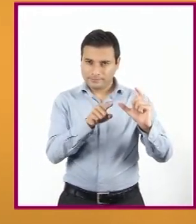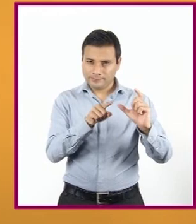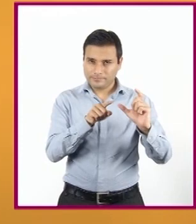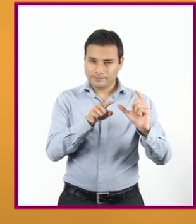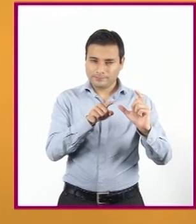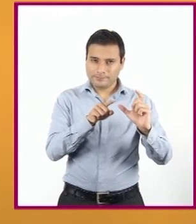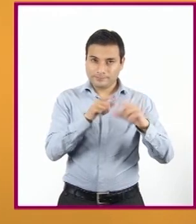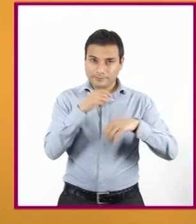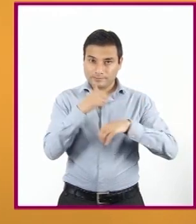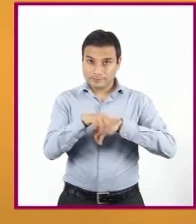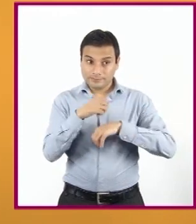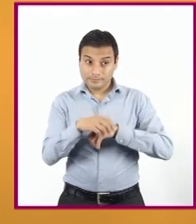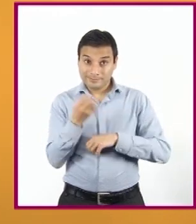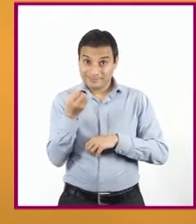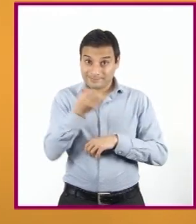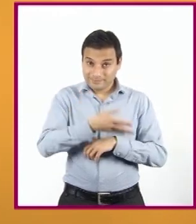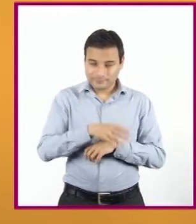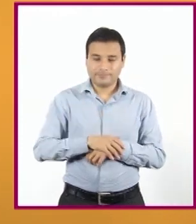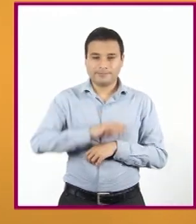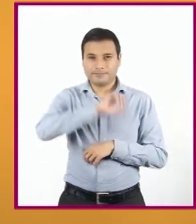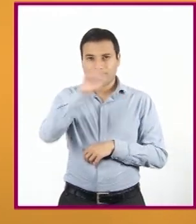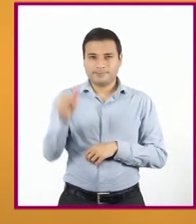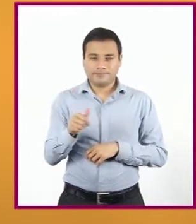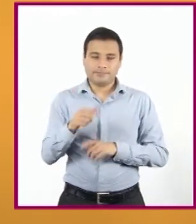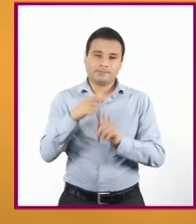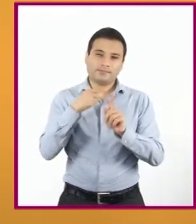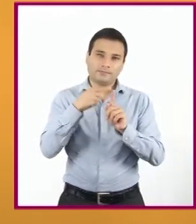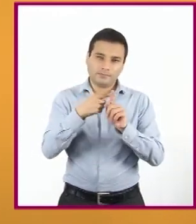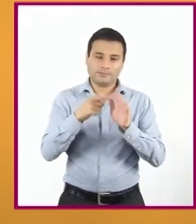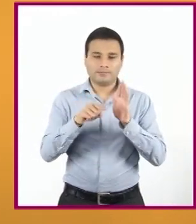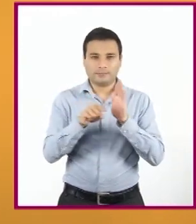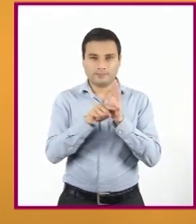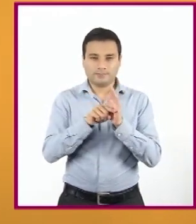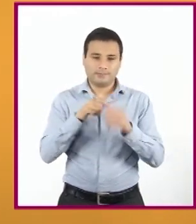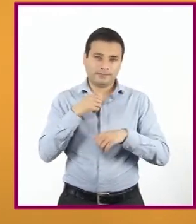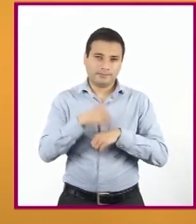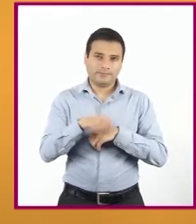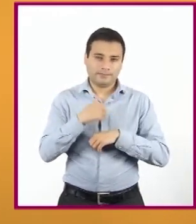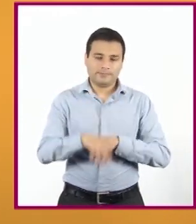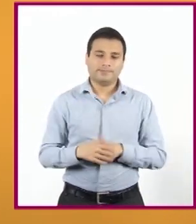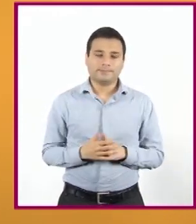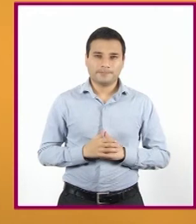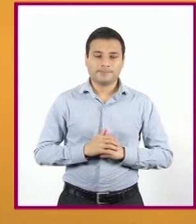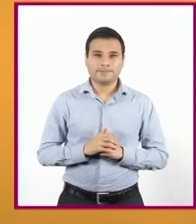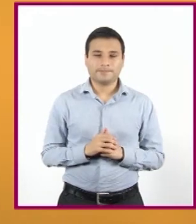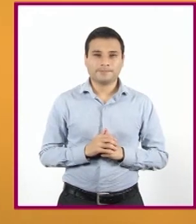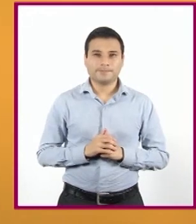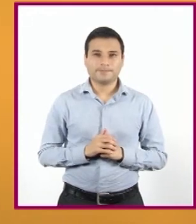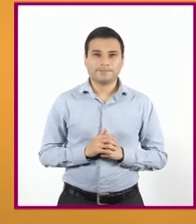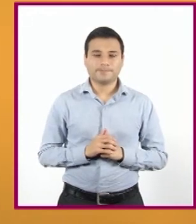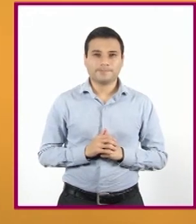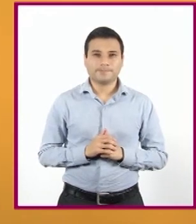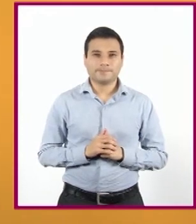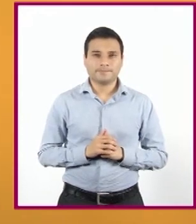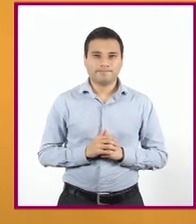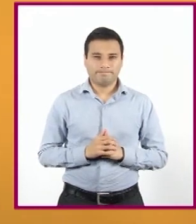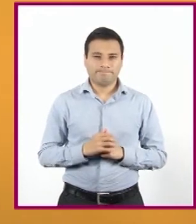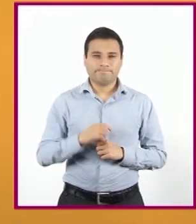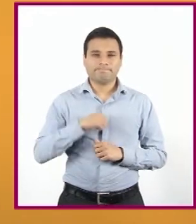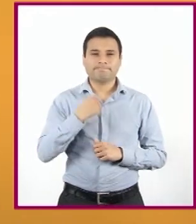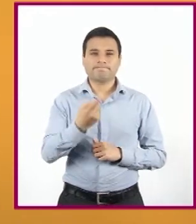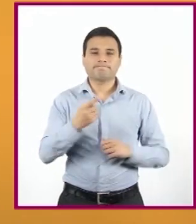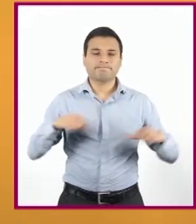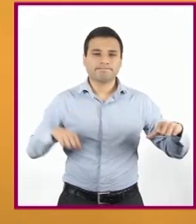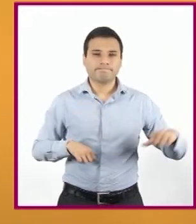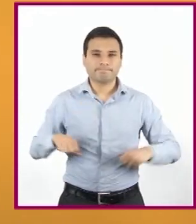al resultado anterior sumarle o restarle un número según sea el caso. Como un último reto,